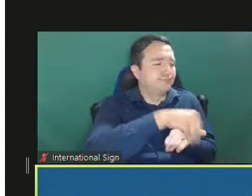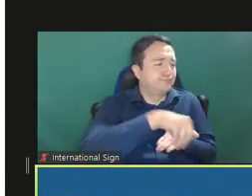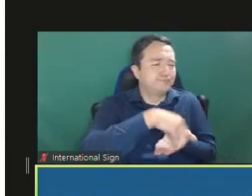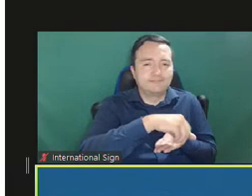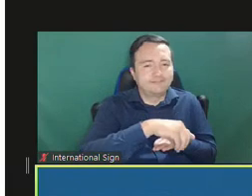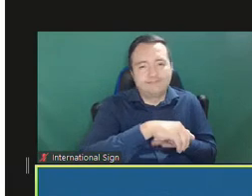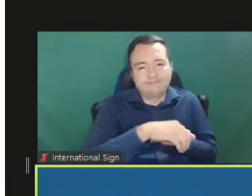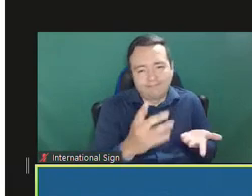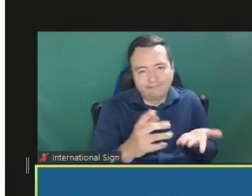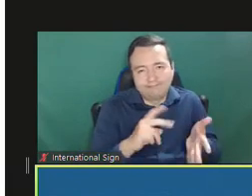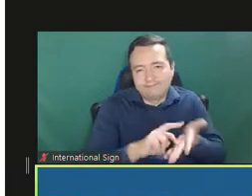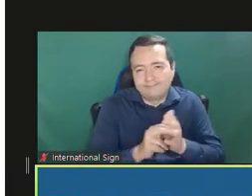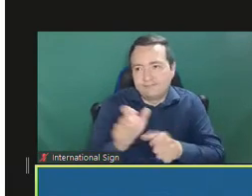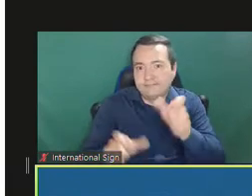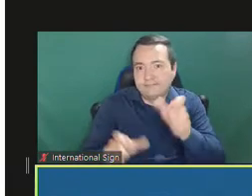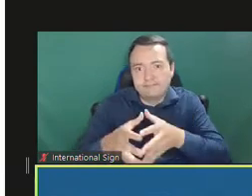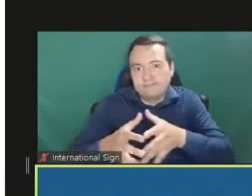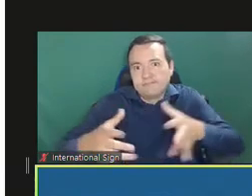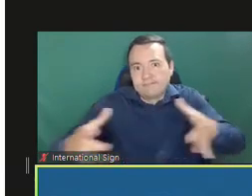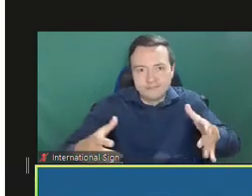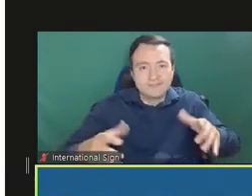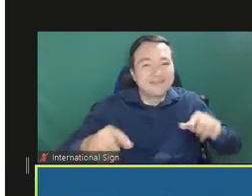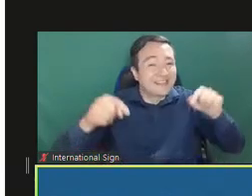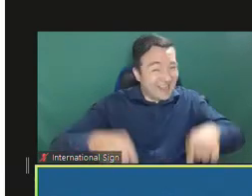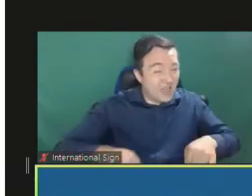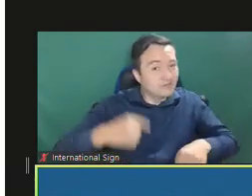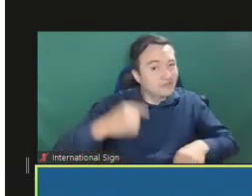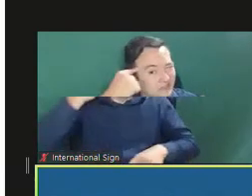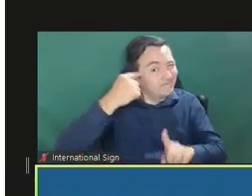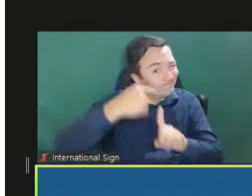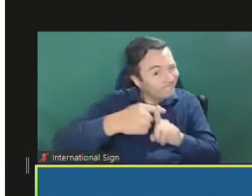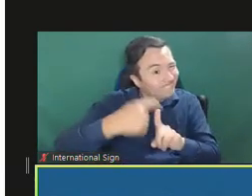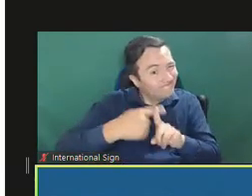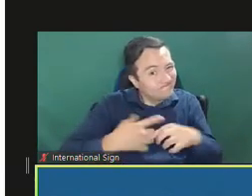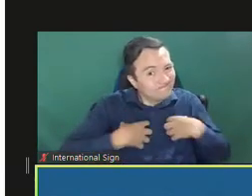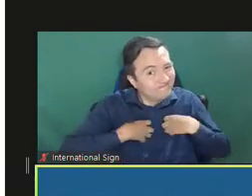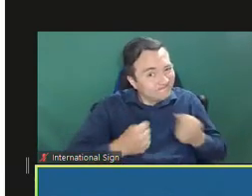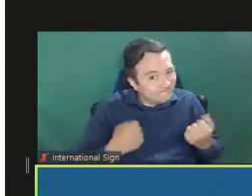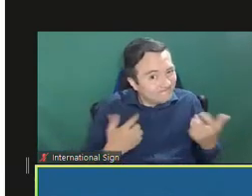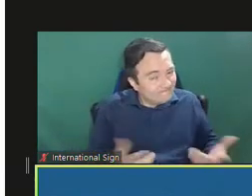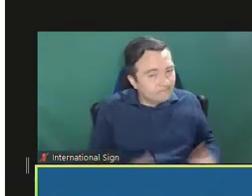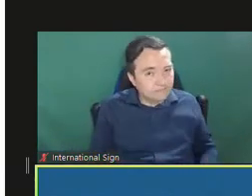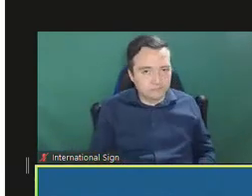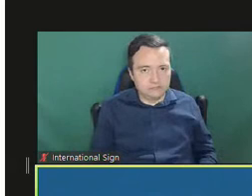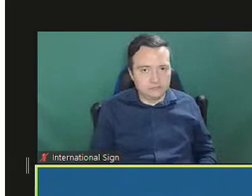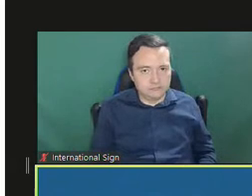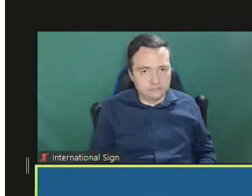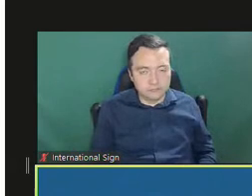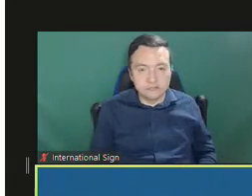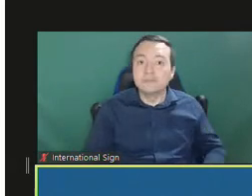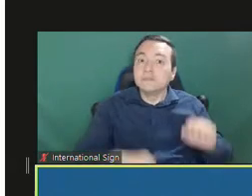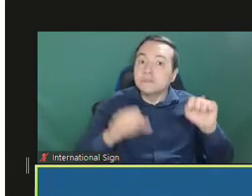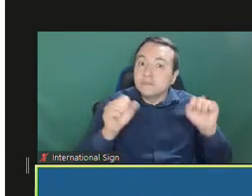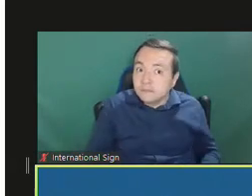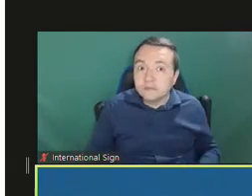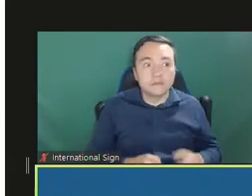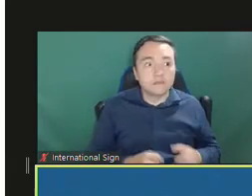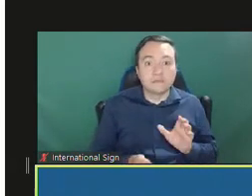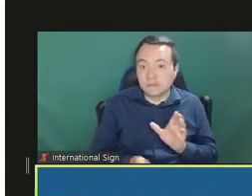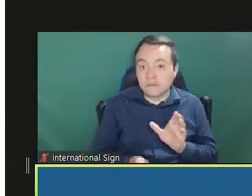la recaudación impositiva para la salud de esa forma así poder reducirlo sobre productos dañinos